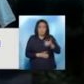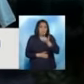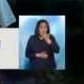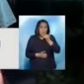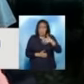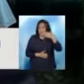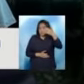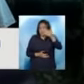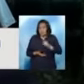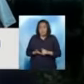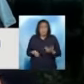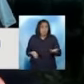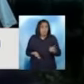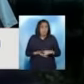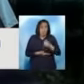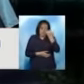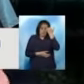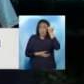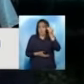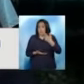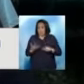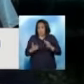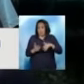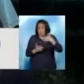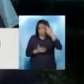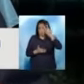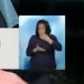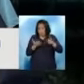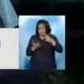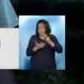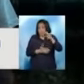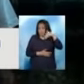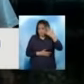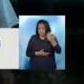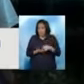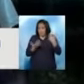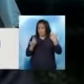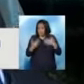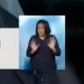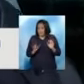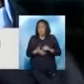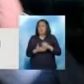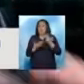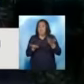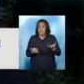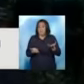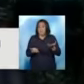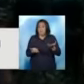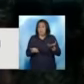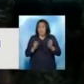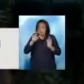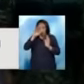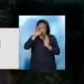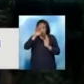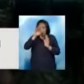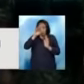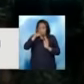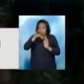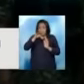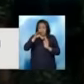y la idea es que en las próximas dos semanas esto debería estar